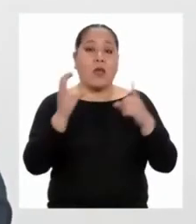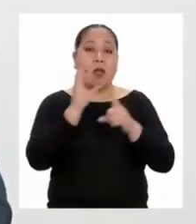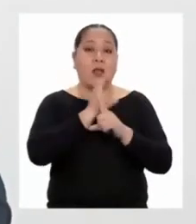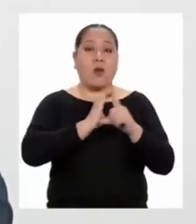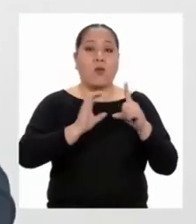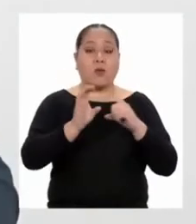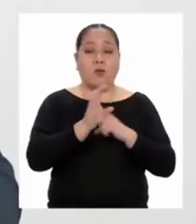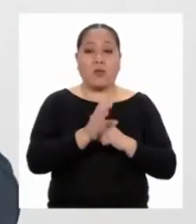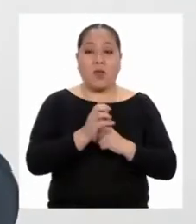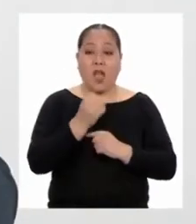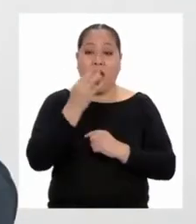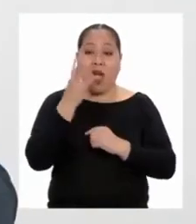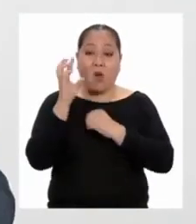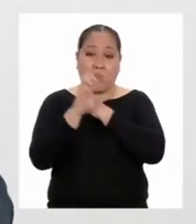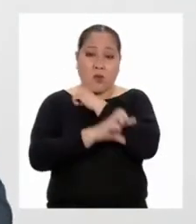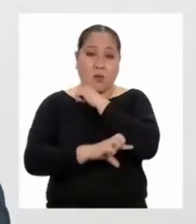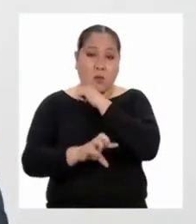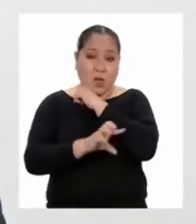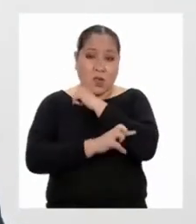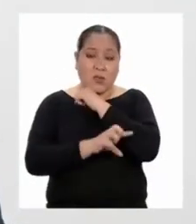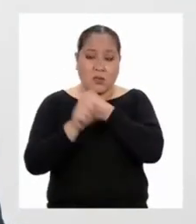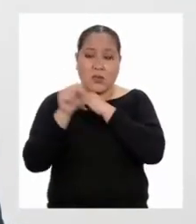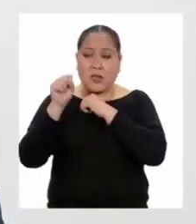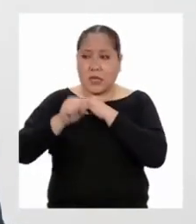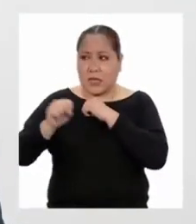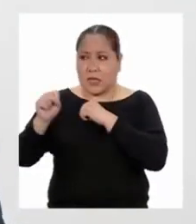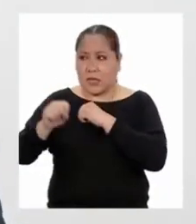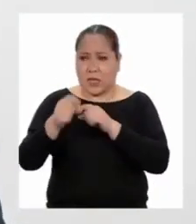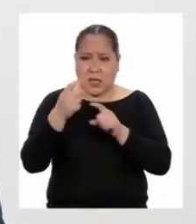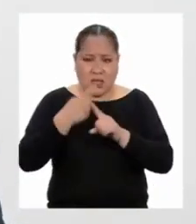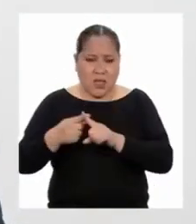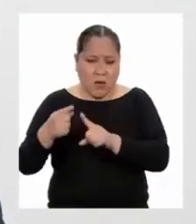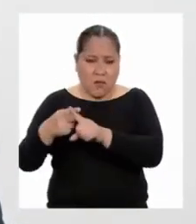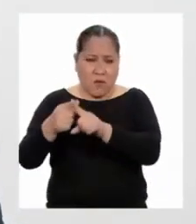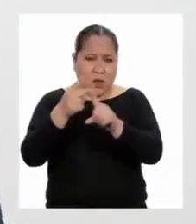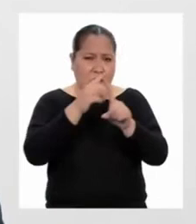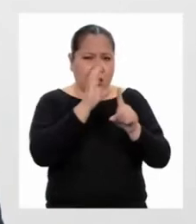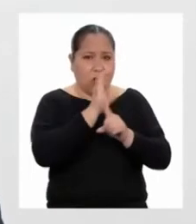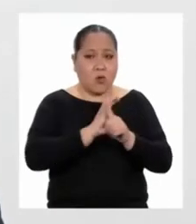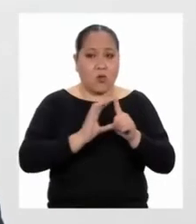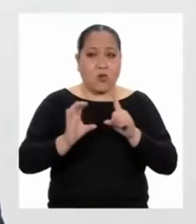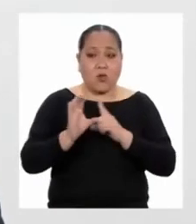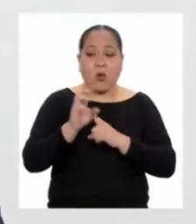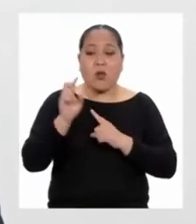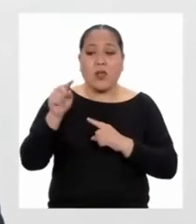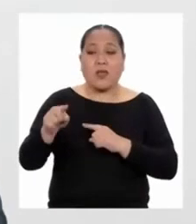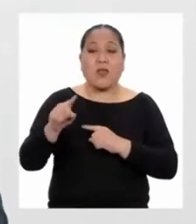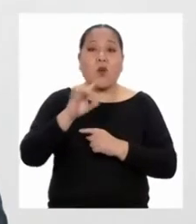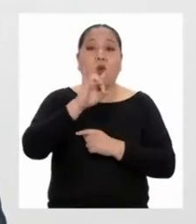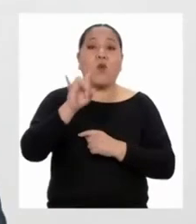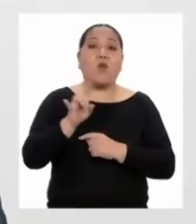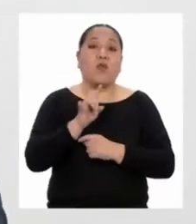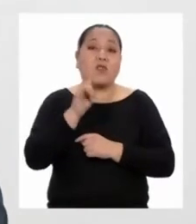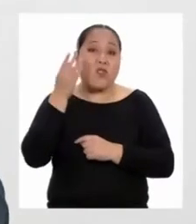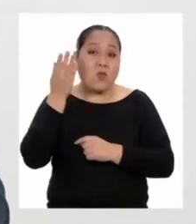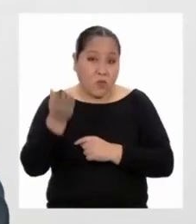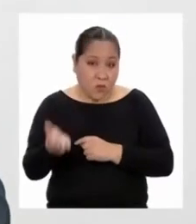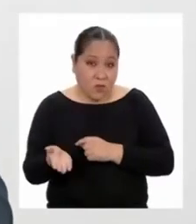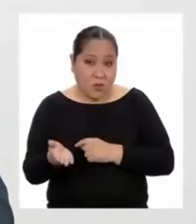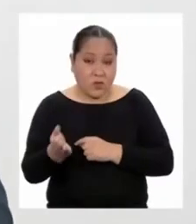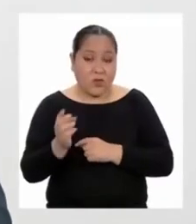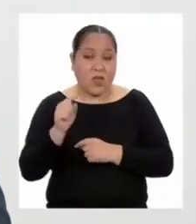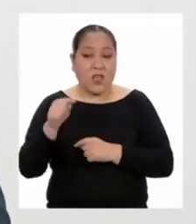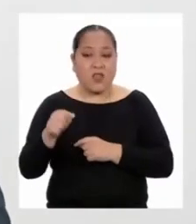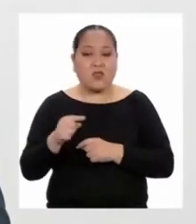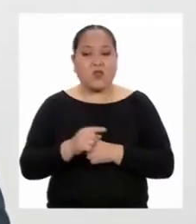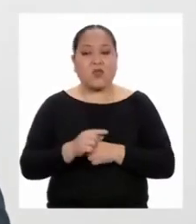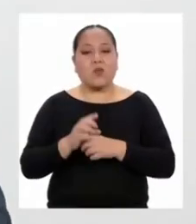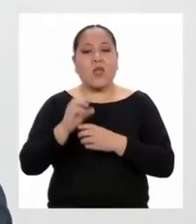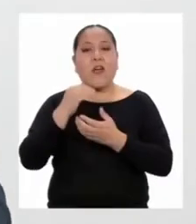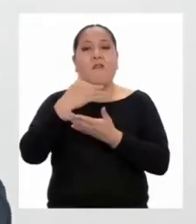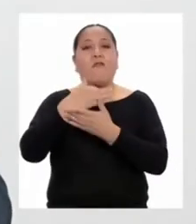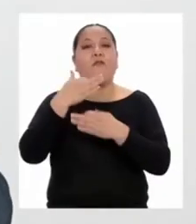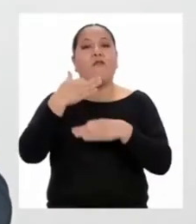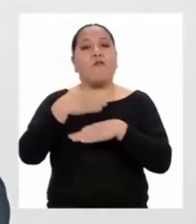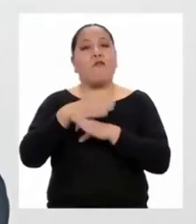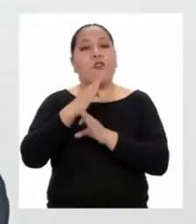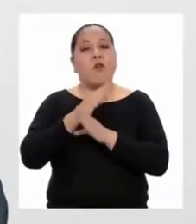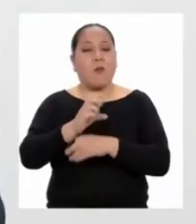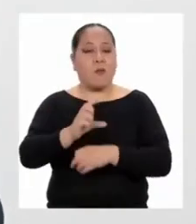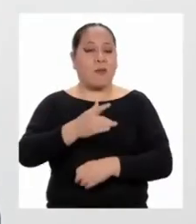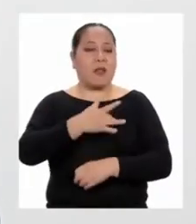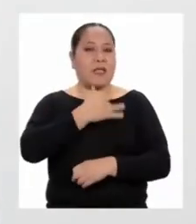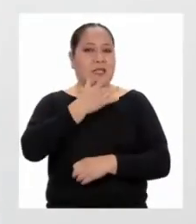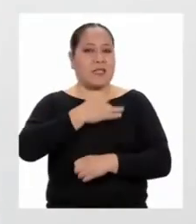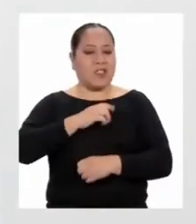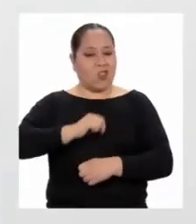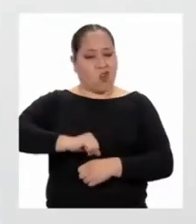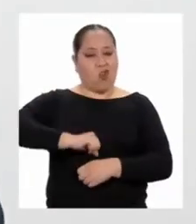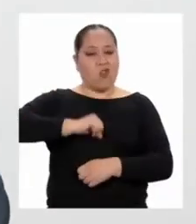que también tienen una gran diversidad cultural y que utilizan eso como lo que es, un motivo para sentirse